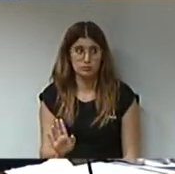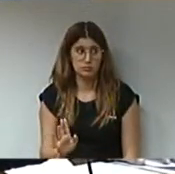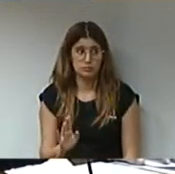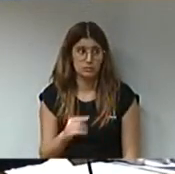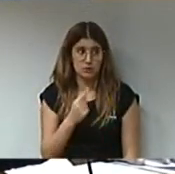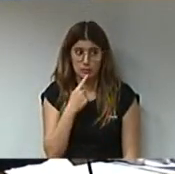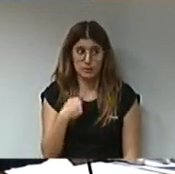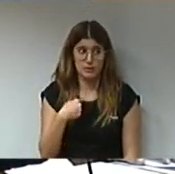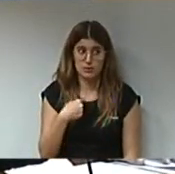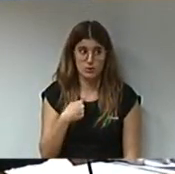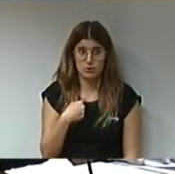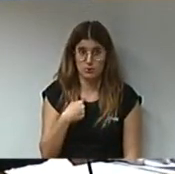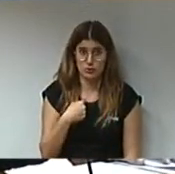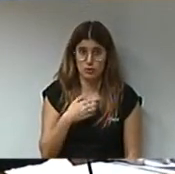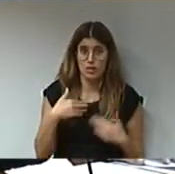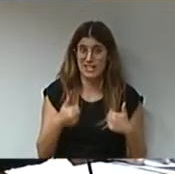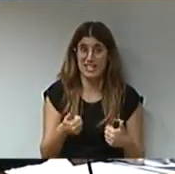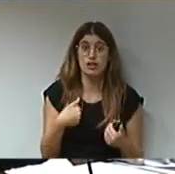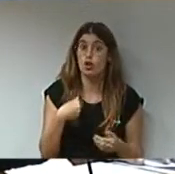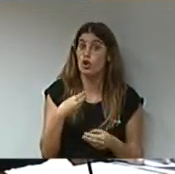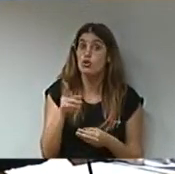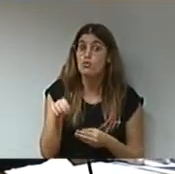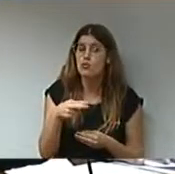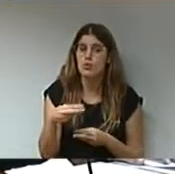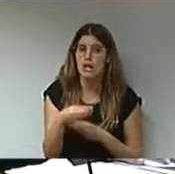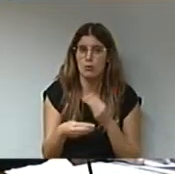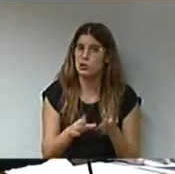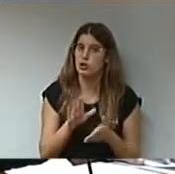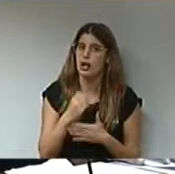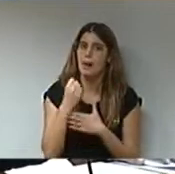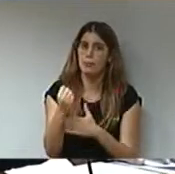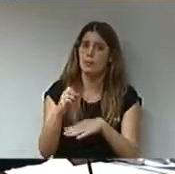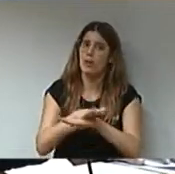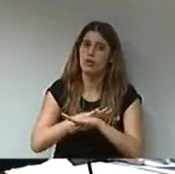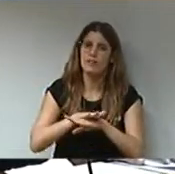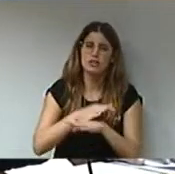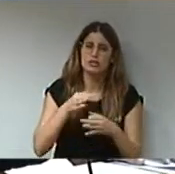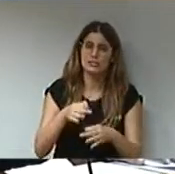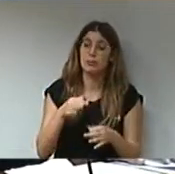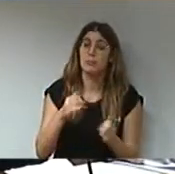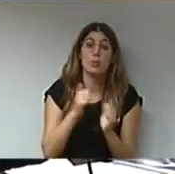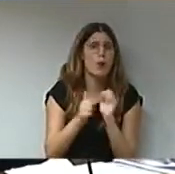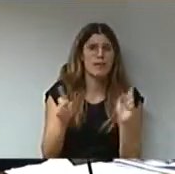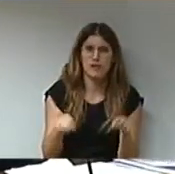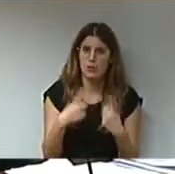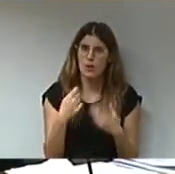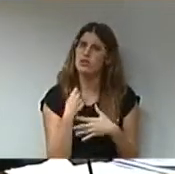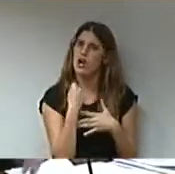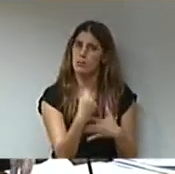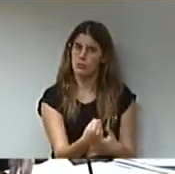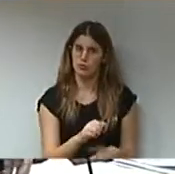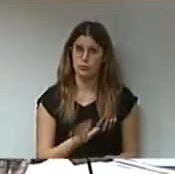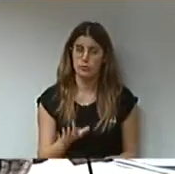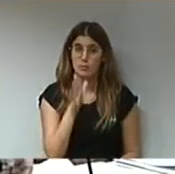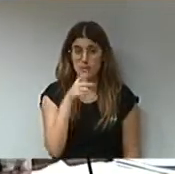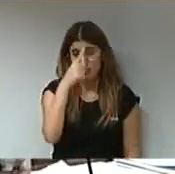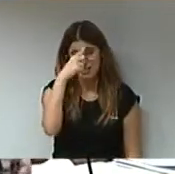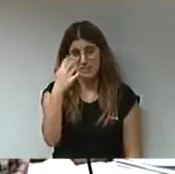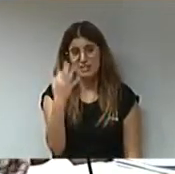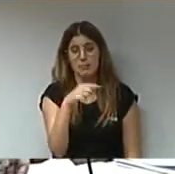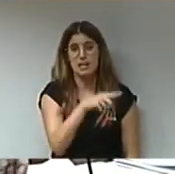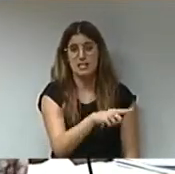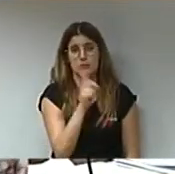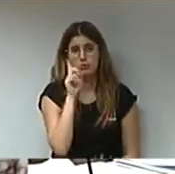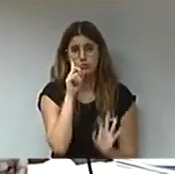Pueden decir lo que quieran. Yo nunca lo he hecho. Siempre he estado apoyando al gobierno en esta cuestión, al que ha sido. Al que ha sido. Pero ¿sabe lo que pasa? Que ustedes son de una